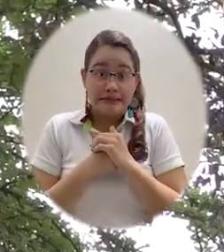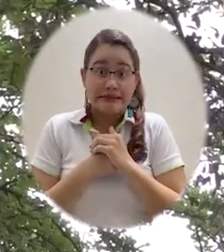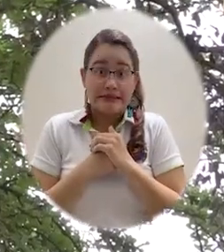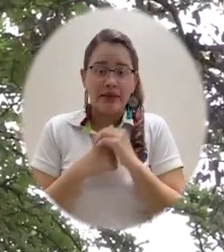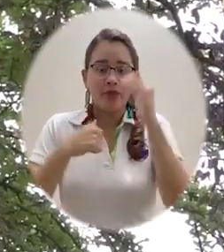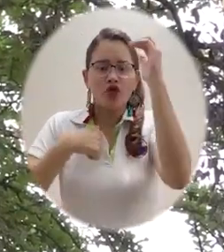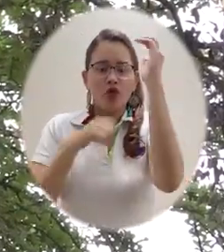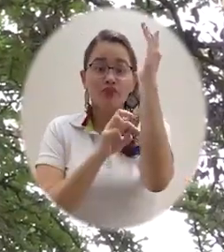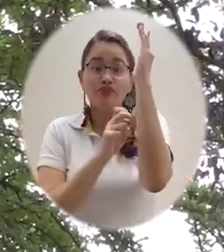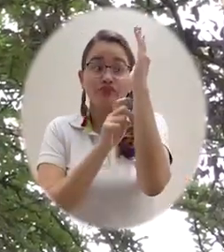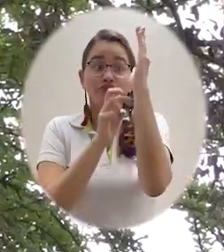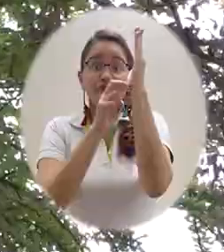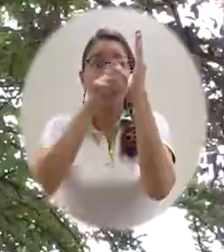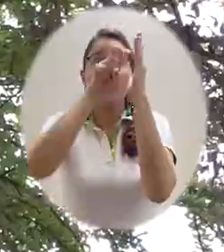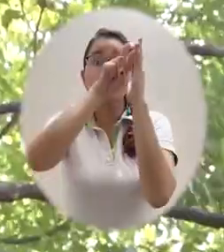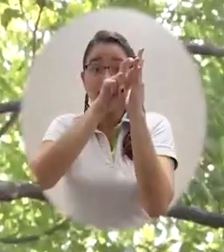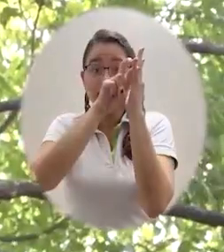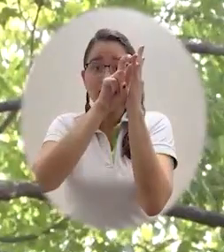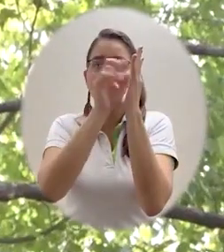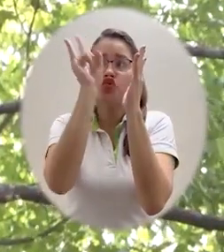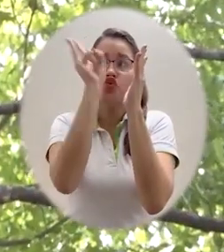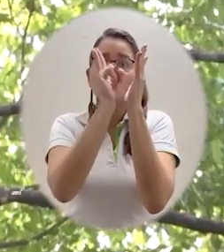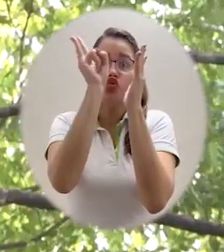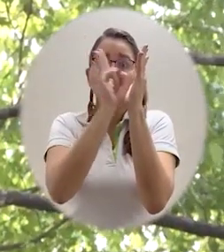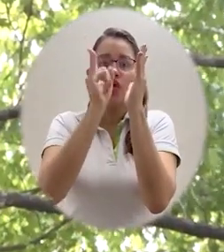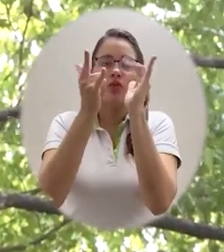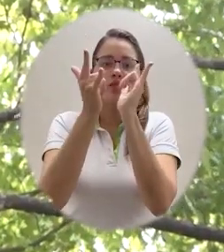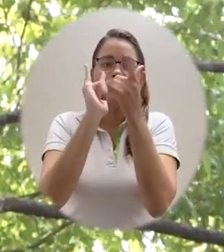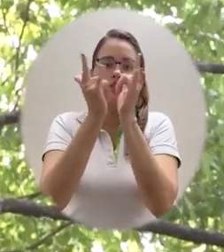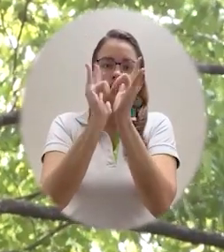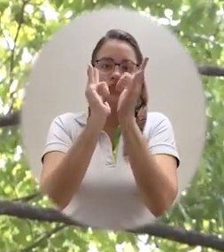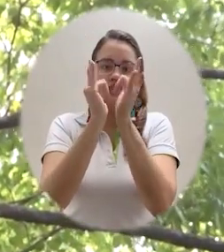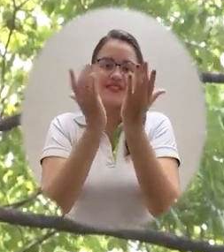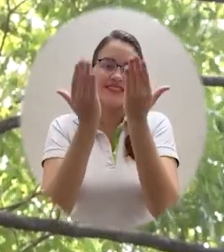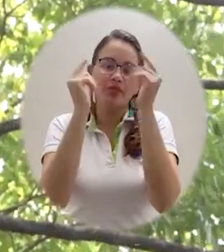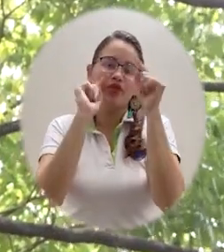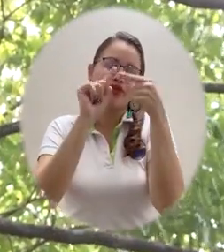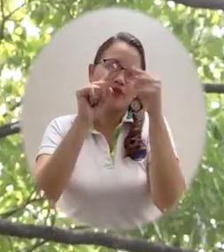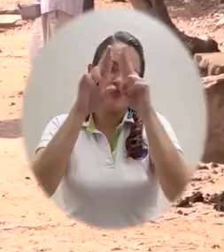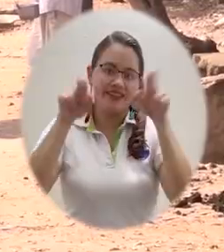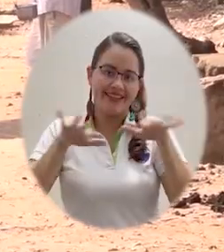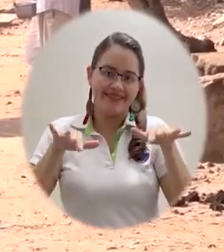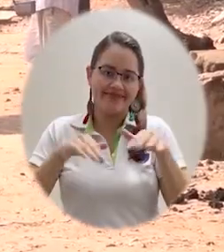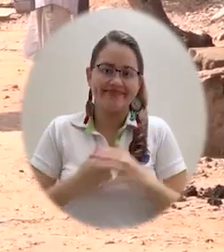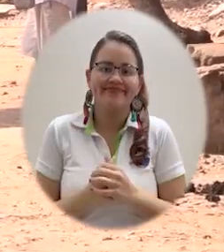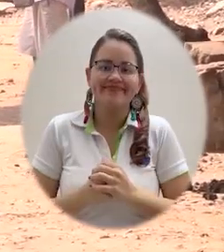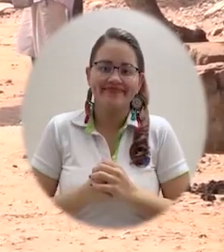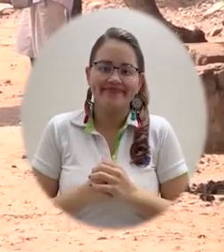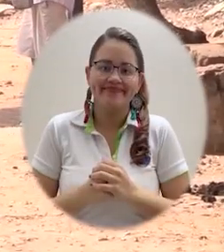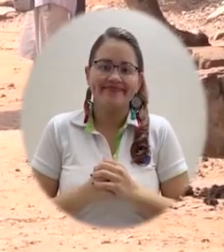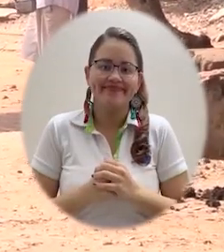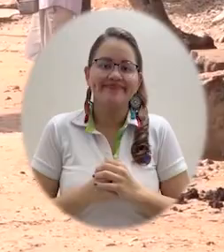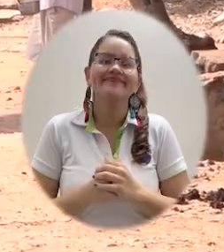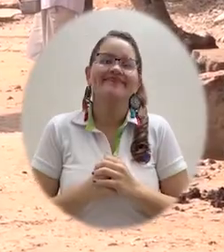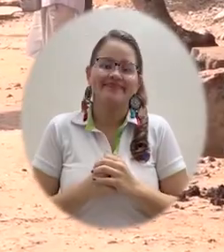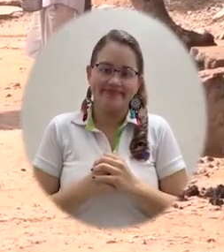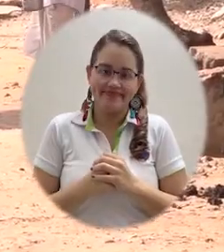virtuales. Manteniéndome aquí, encontraba una señal suficiente para mantenerme en la clase.